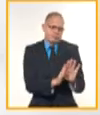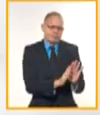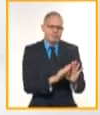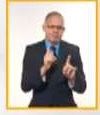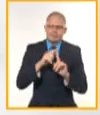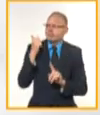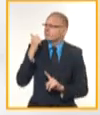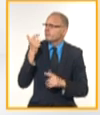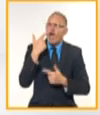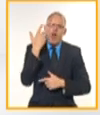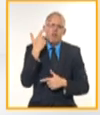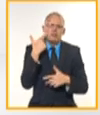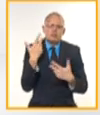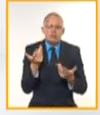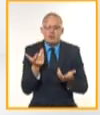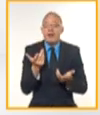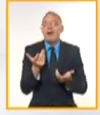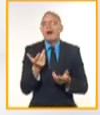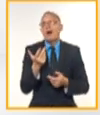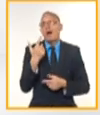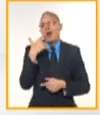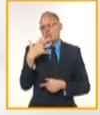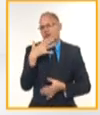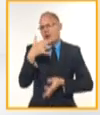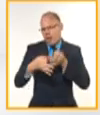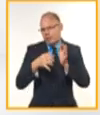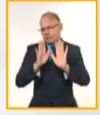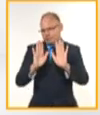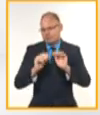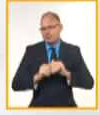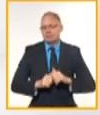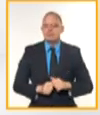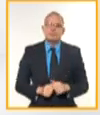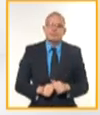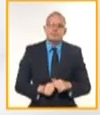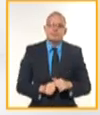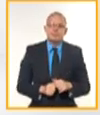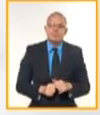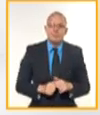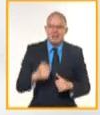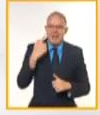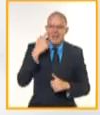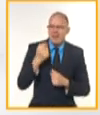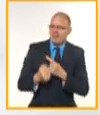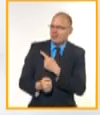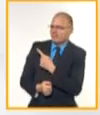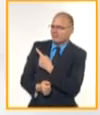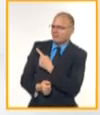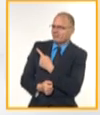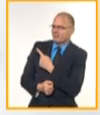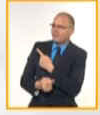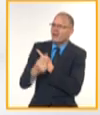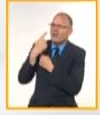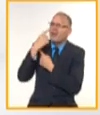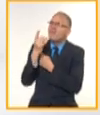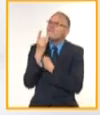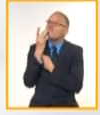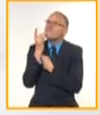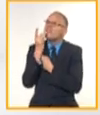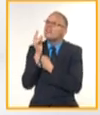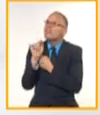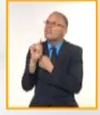muy importante. ¿Por qué? Fíjense aquí la curva. El verde que ustedes ven en pantalla arriba es el nivel